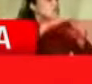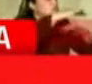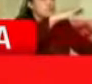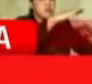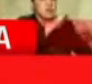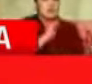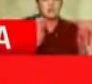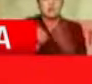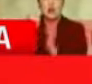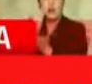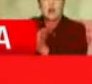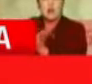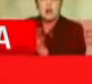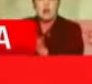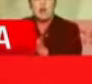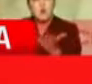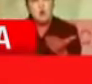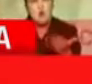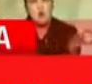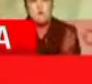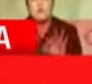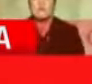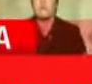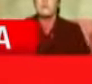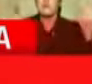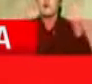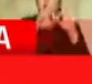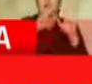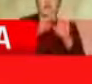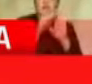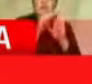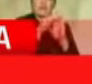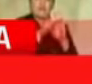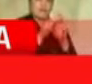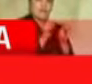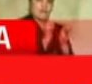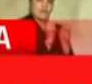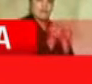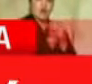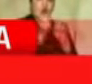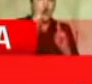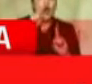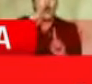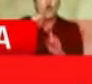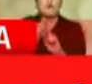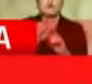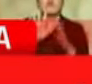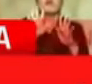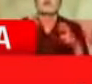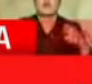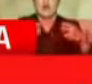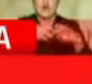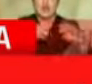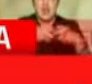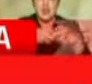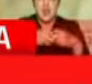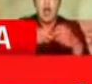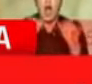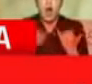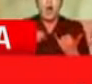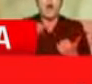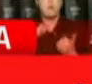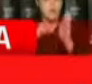Argentina no había realizado los cambios correspondientes y la presentación de credenciales, que es lo que se suele hacer en estos casos. Así que el